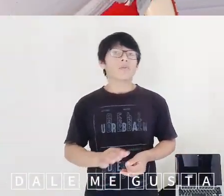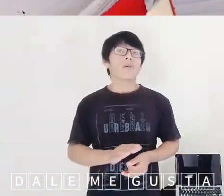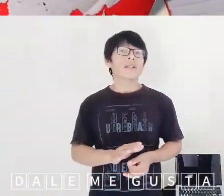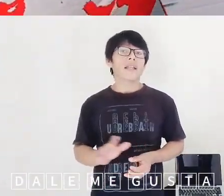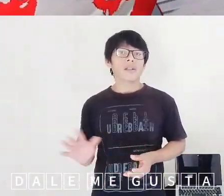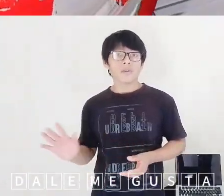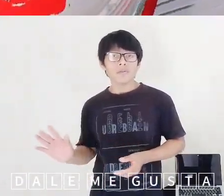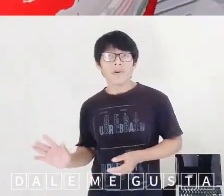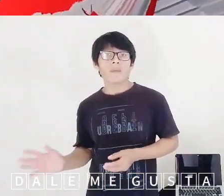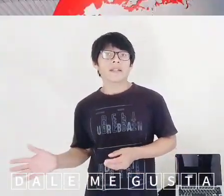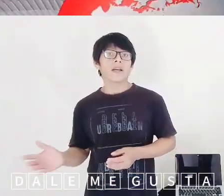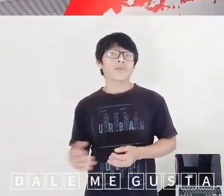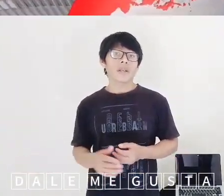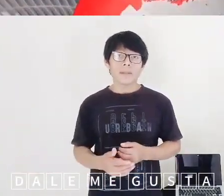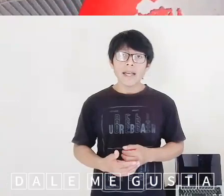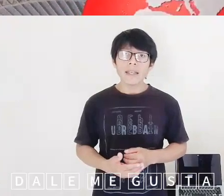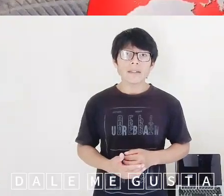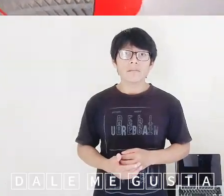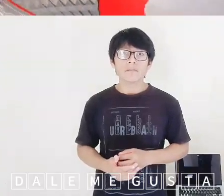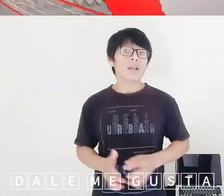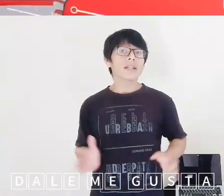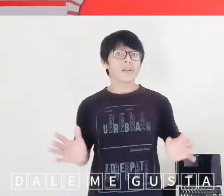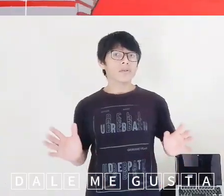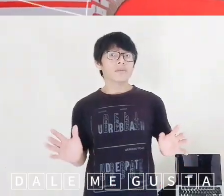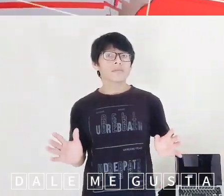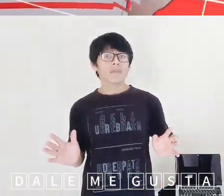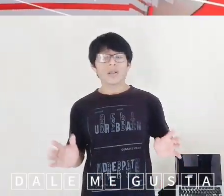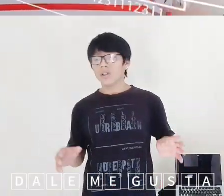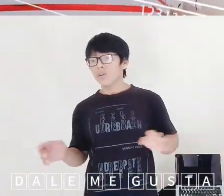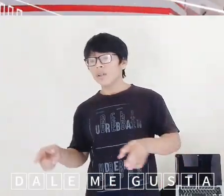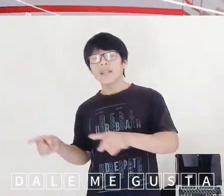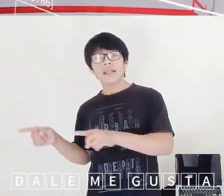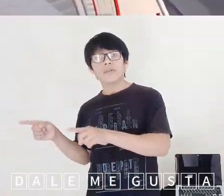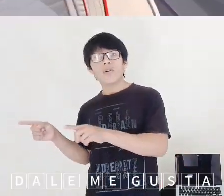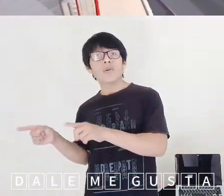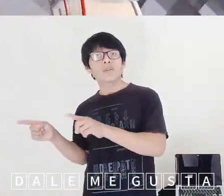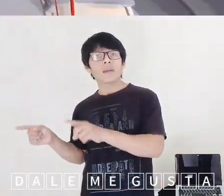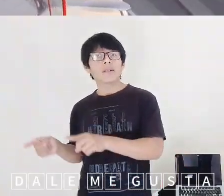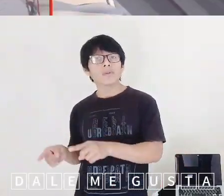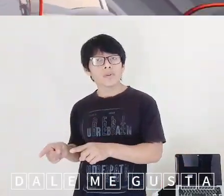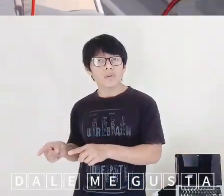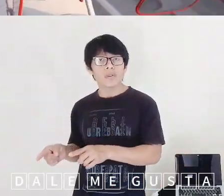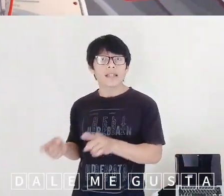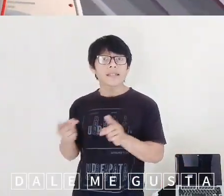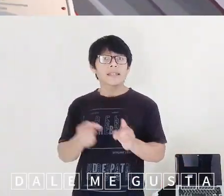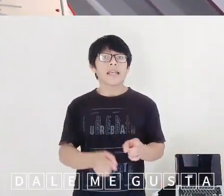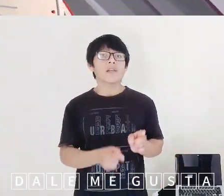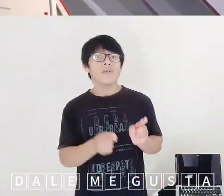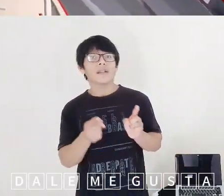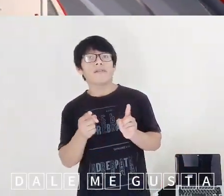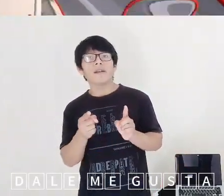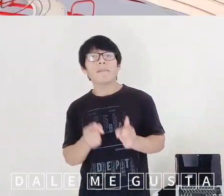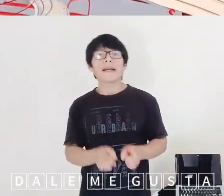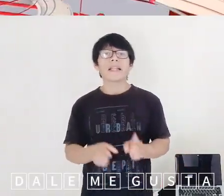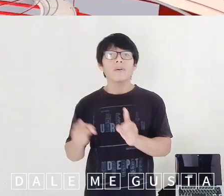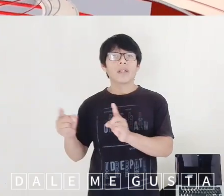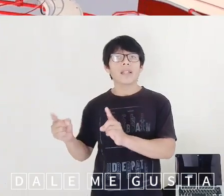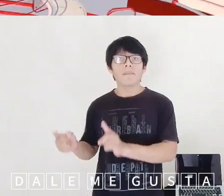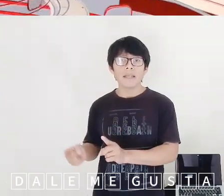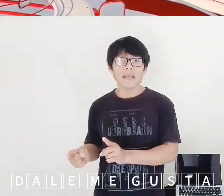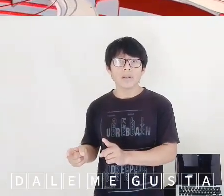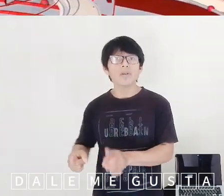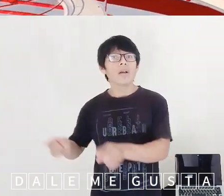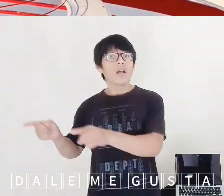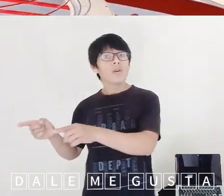Peña Nieto no le interesó combatir a los criminales, no le interesó. Y hoy, de todos los platos rotos del sexenio de Felipe Calderón